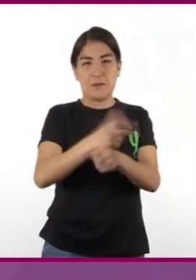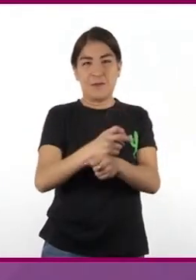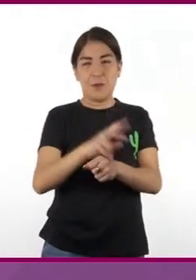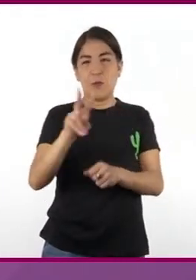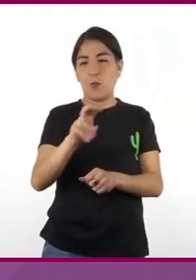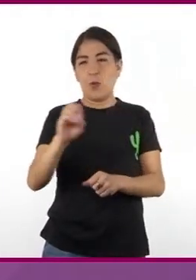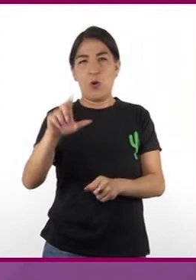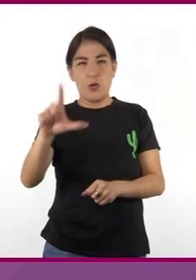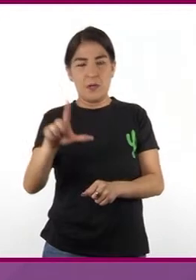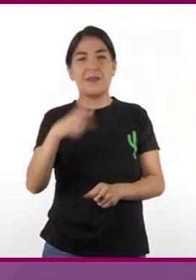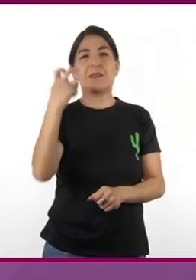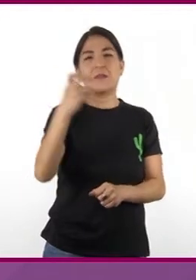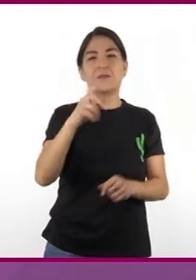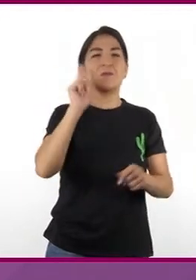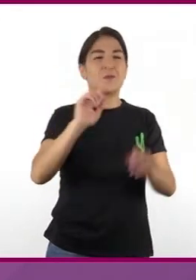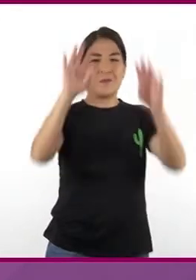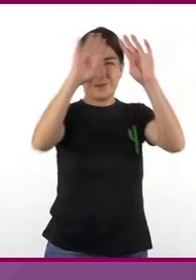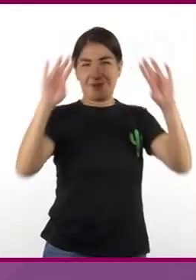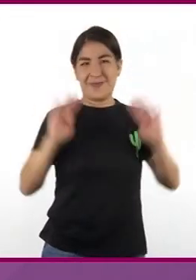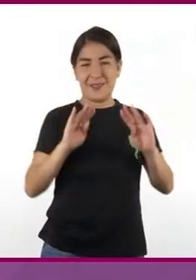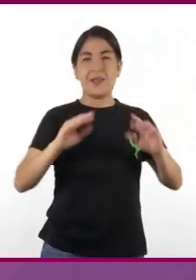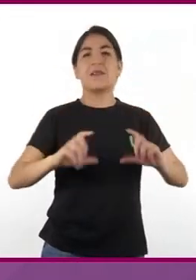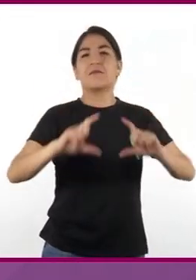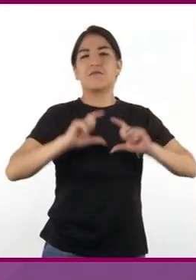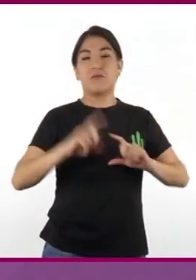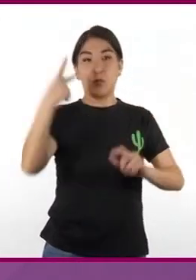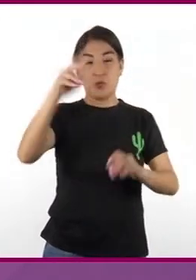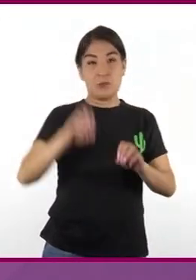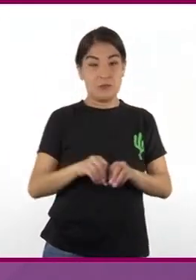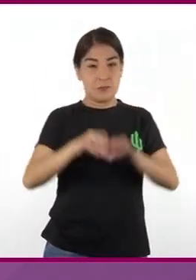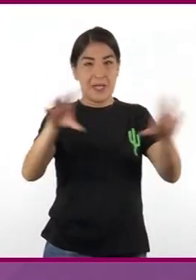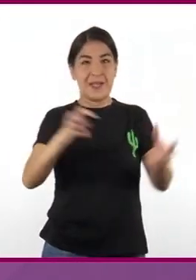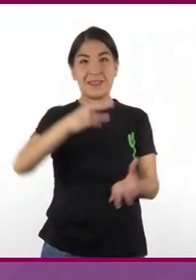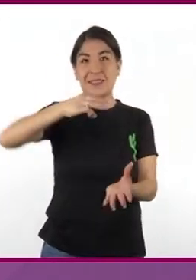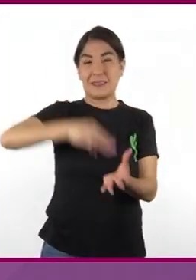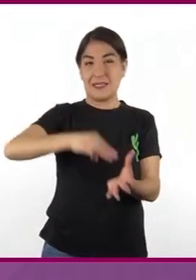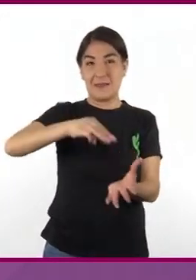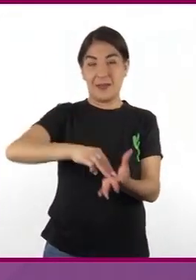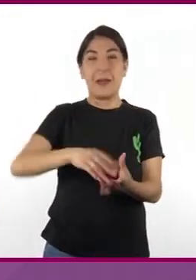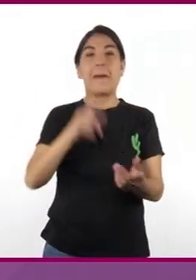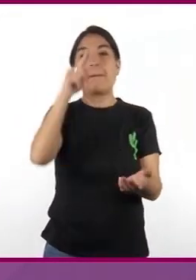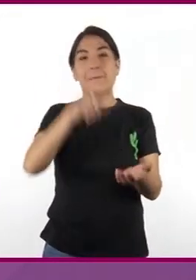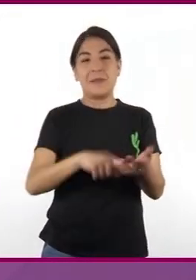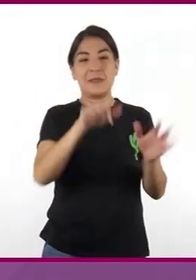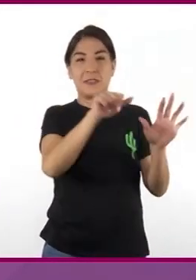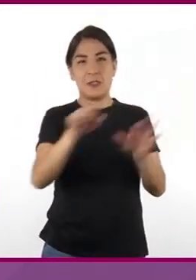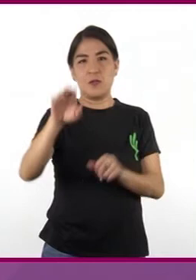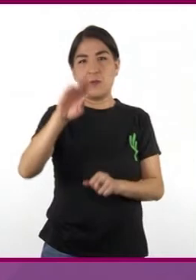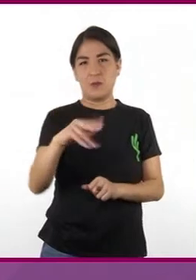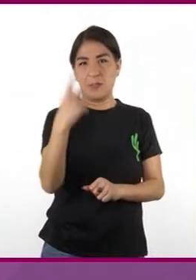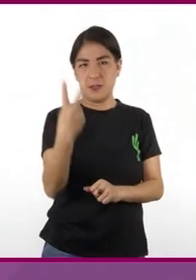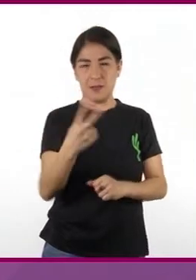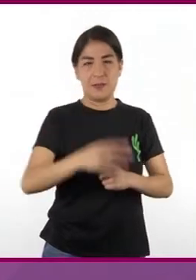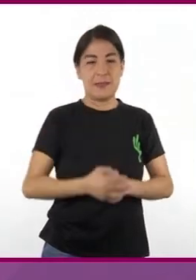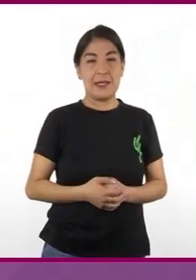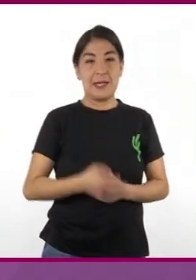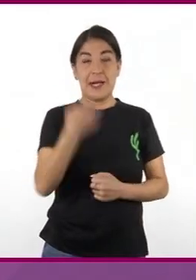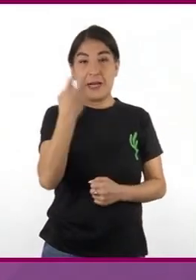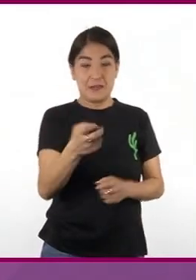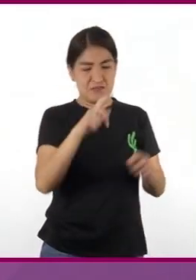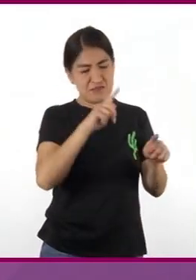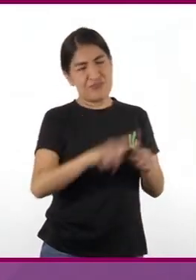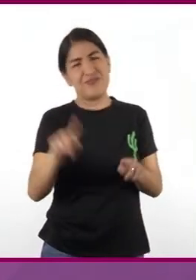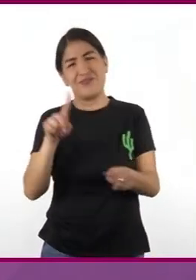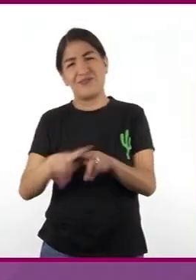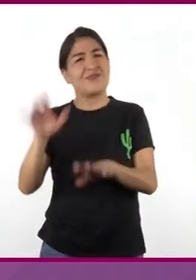de la Cruz, publicado en Sevilla en 1692. Aquí aparecen múltiples